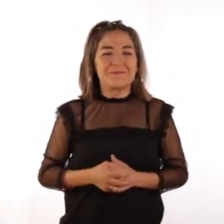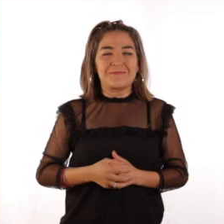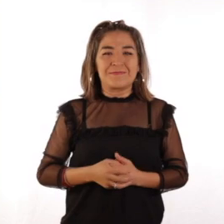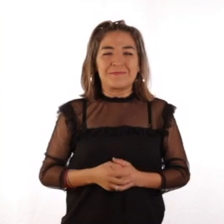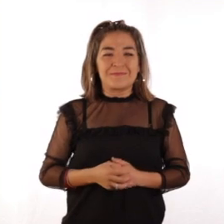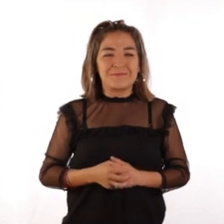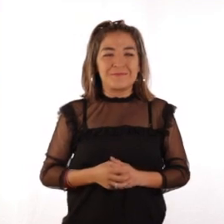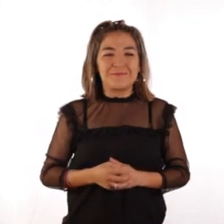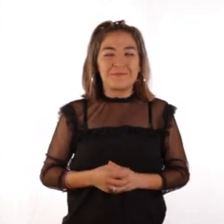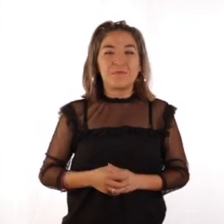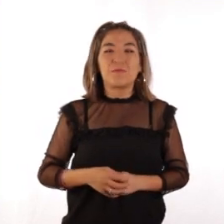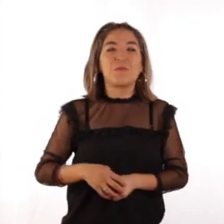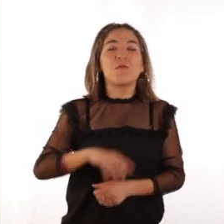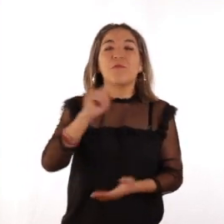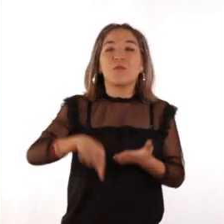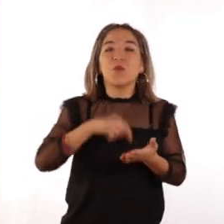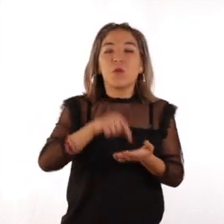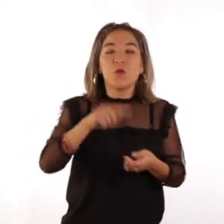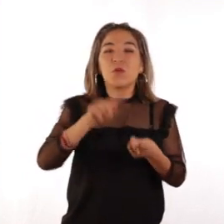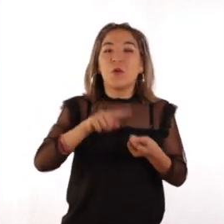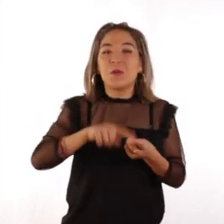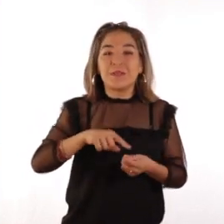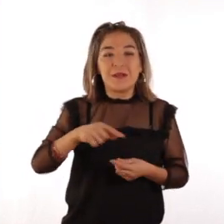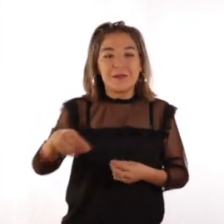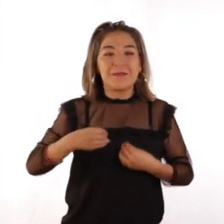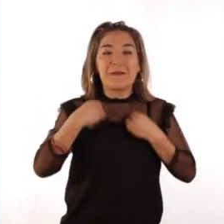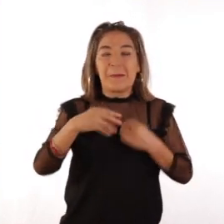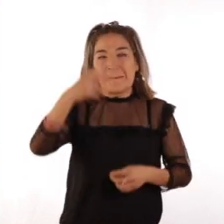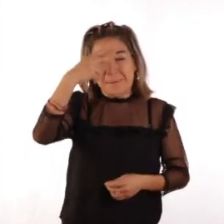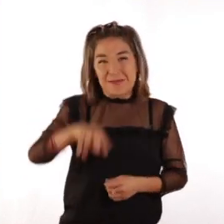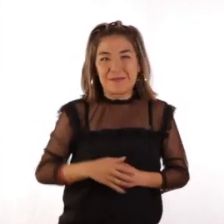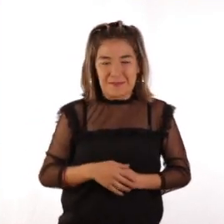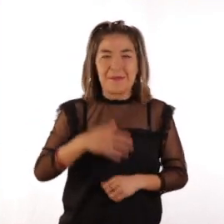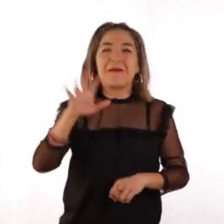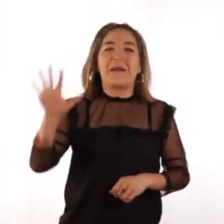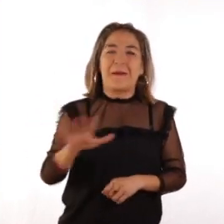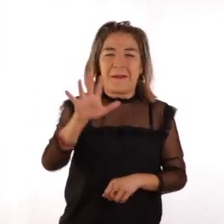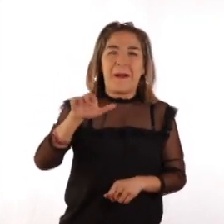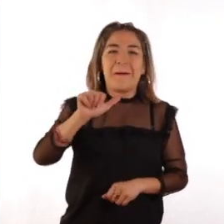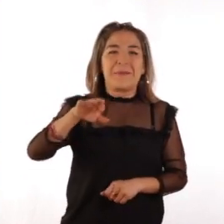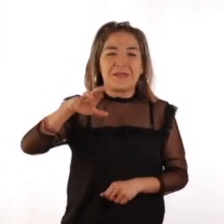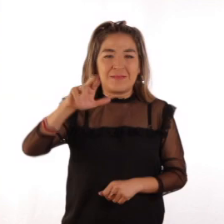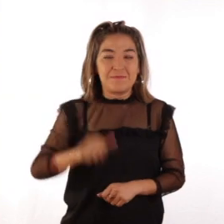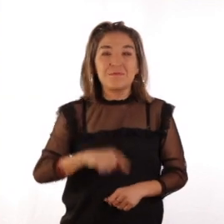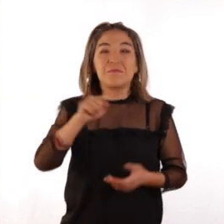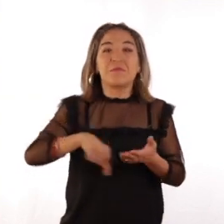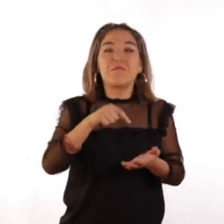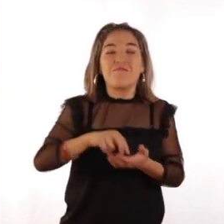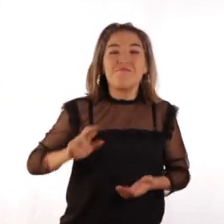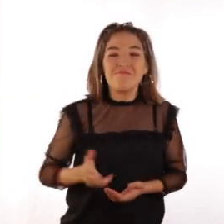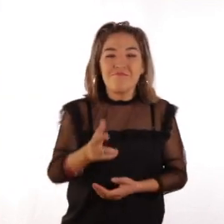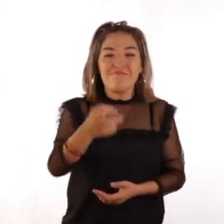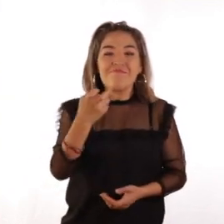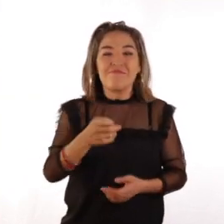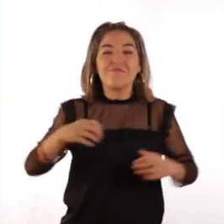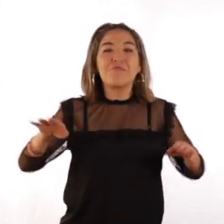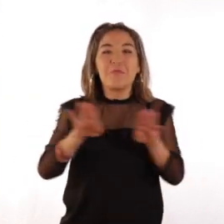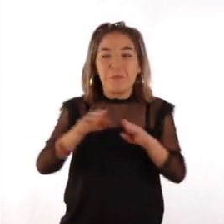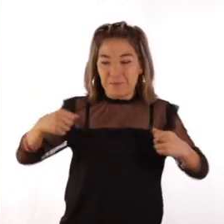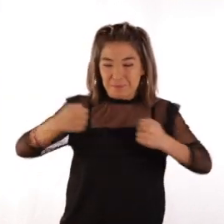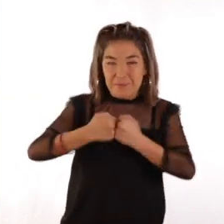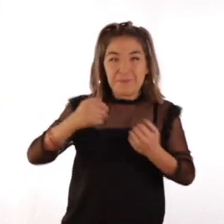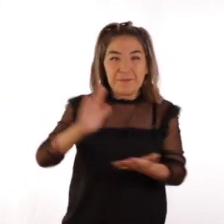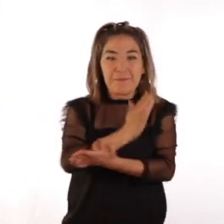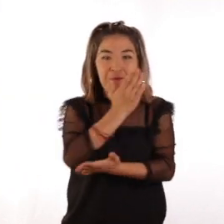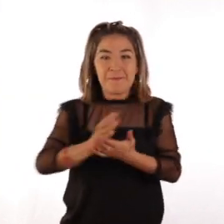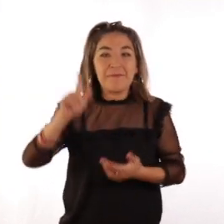Comenzamos. Venga. Continente en el que se localiza México. América. Muy bien. Nombre del río que delimita parte